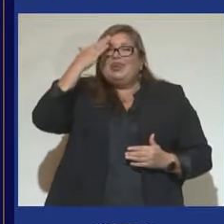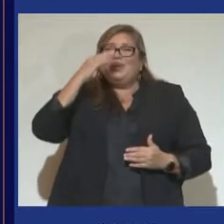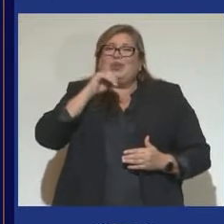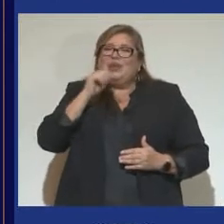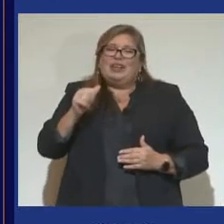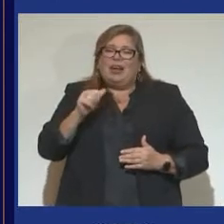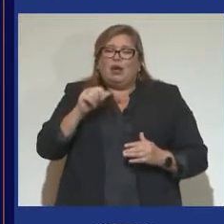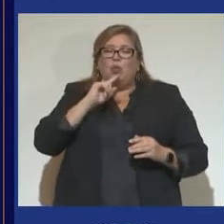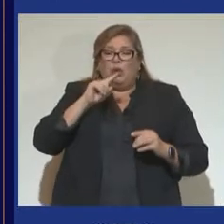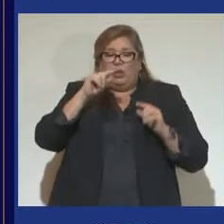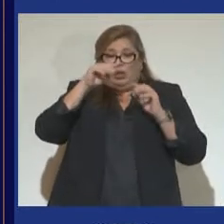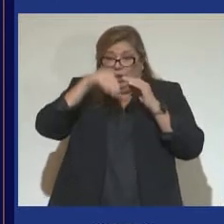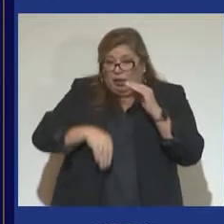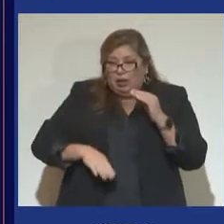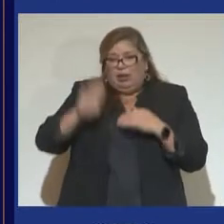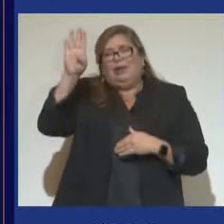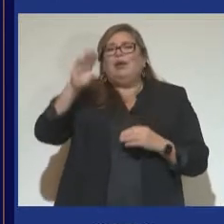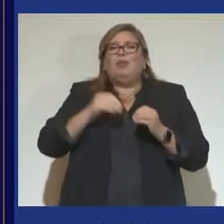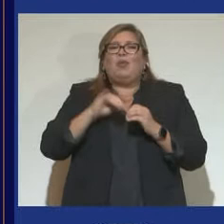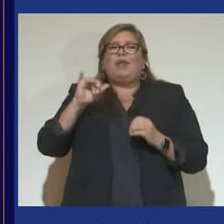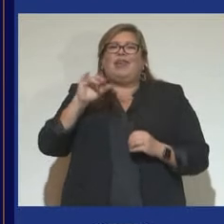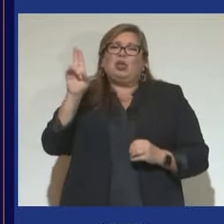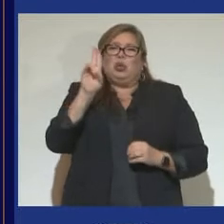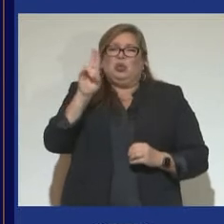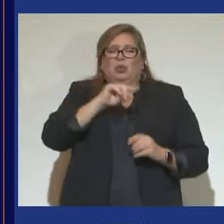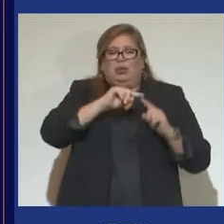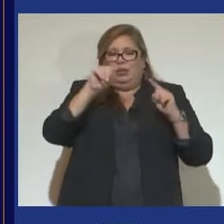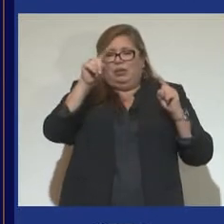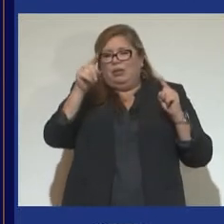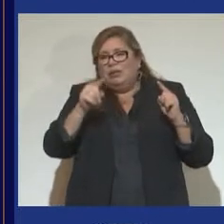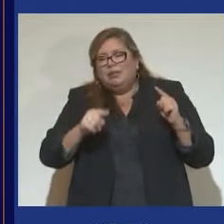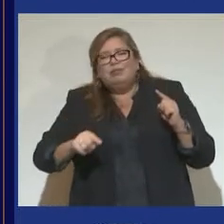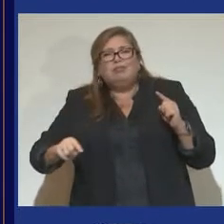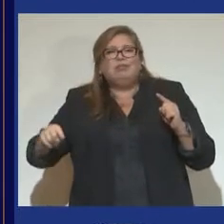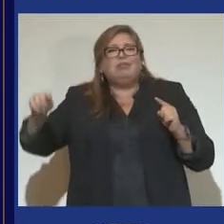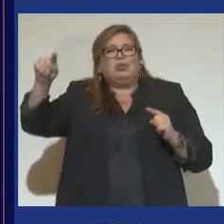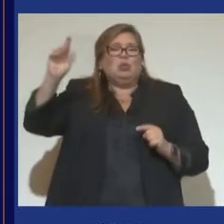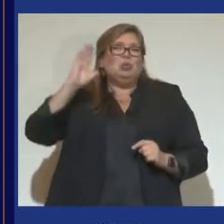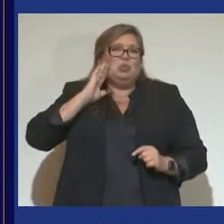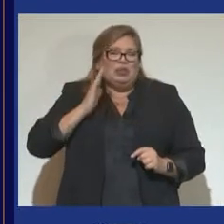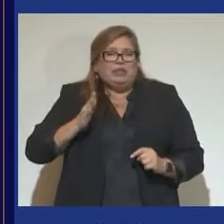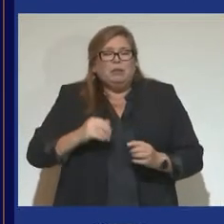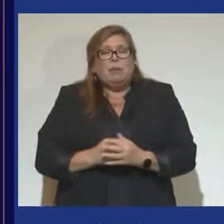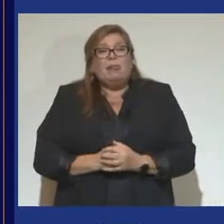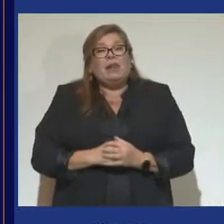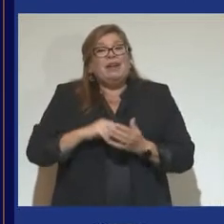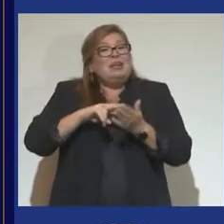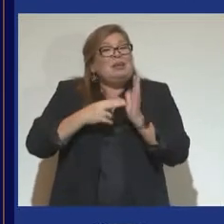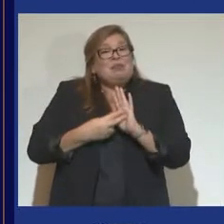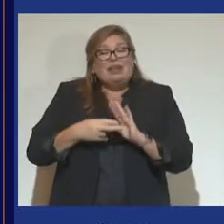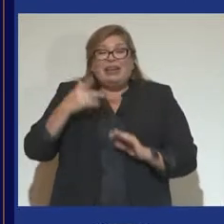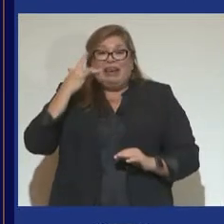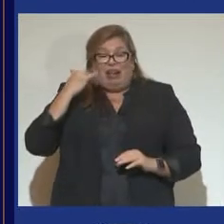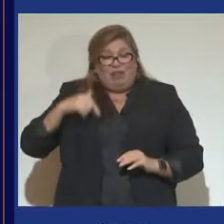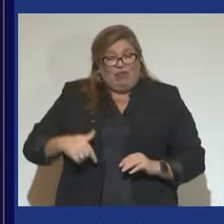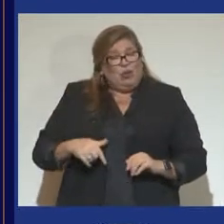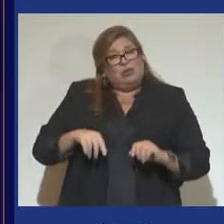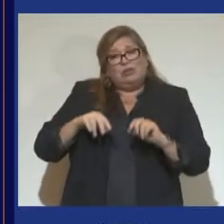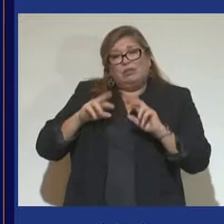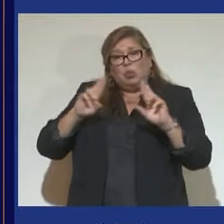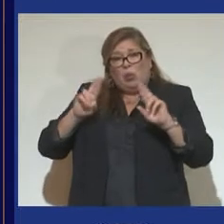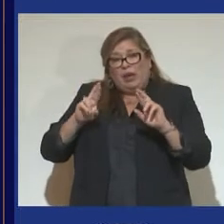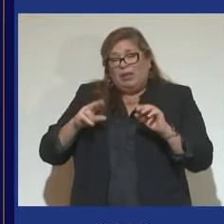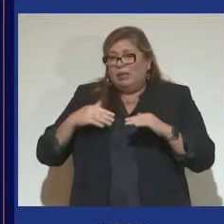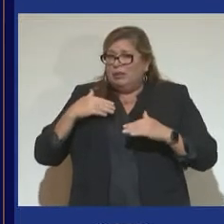más como una o la recuperación pero básicamente la realidad se está reflejando aquí el hecho es que california no